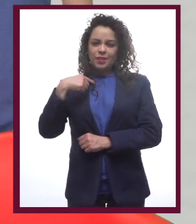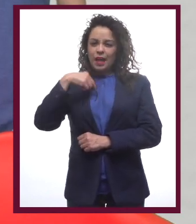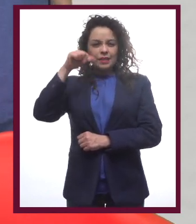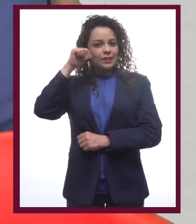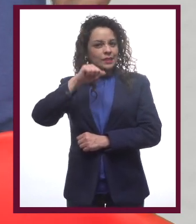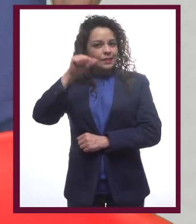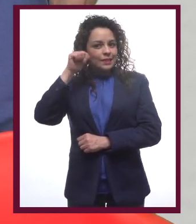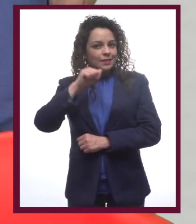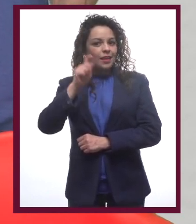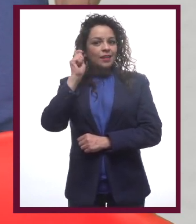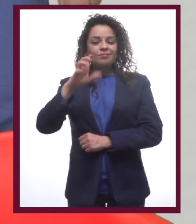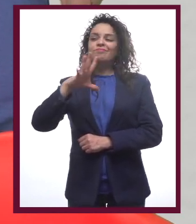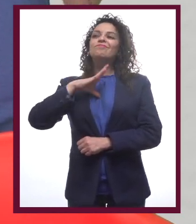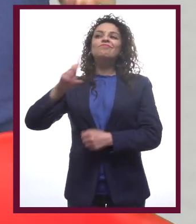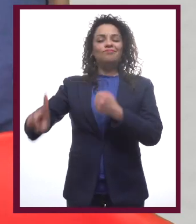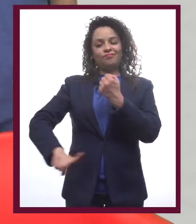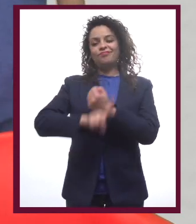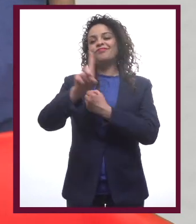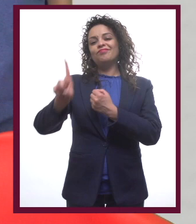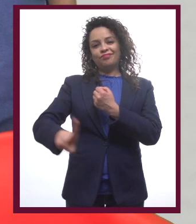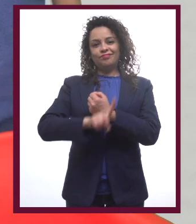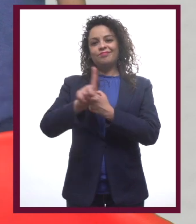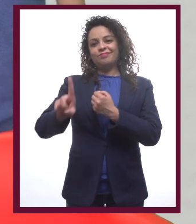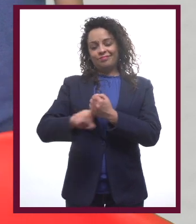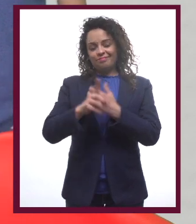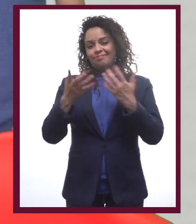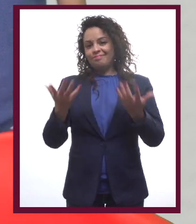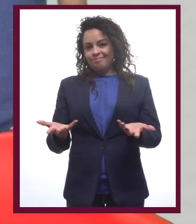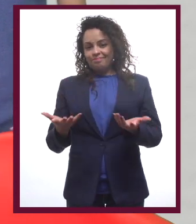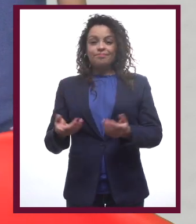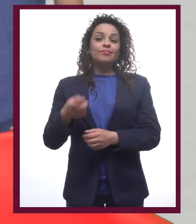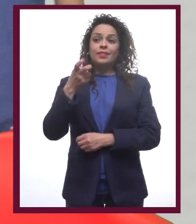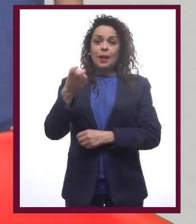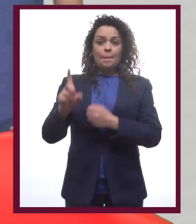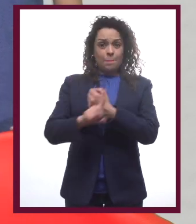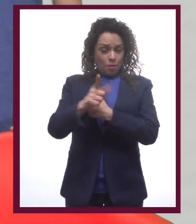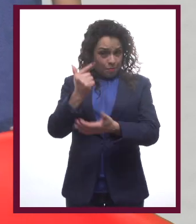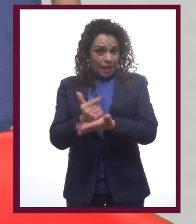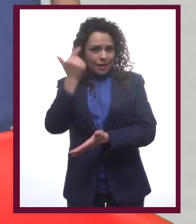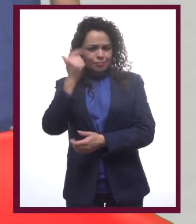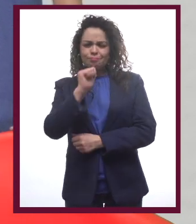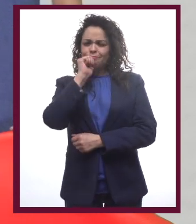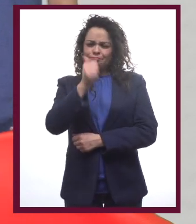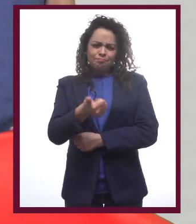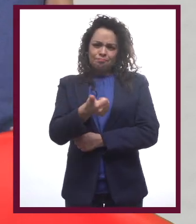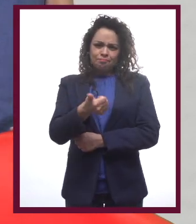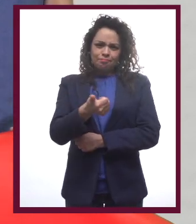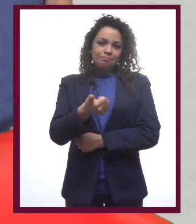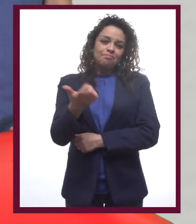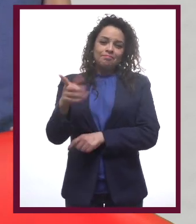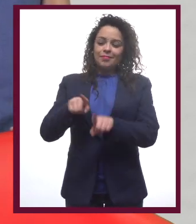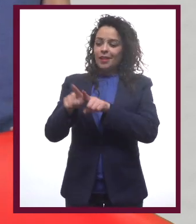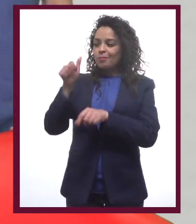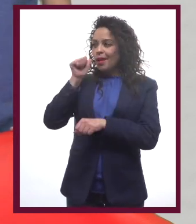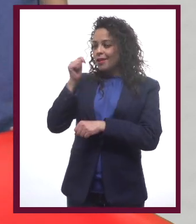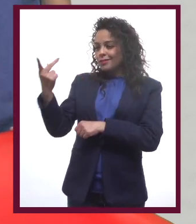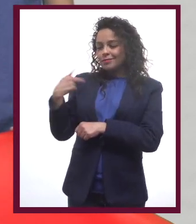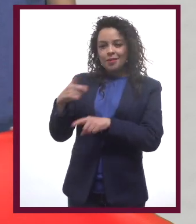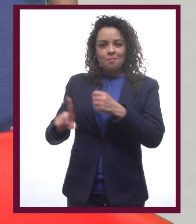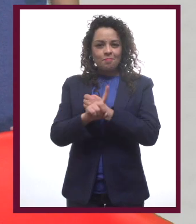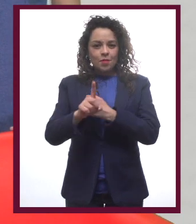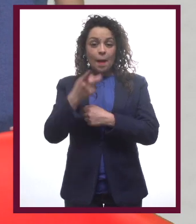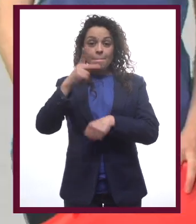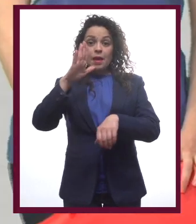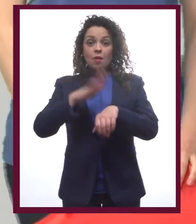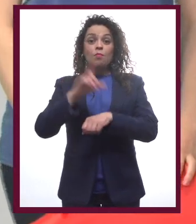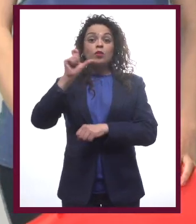siempre, Tenemos un problema. Bueno, la verdad es que no es un problema grave. Nada que nos suceda entre hermanos. Sobre